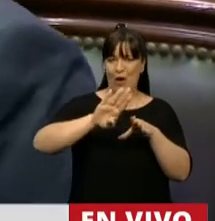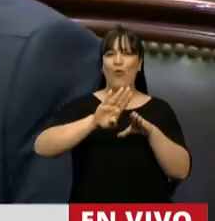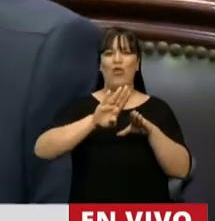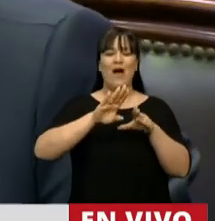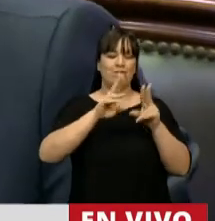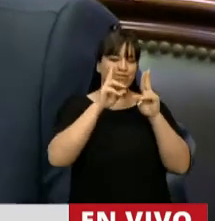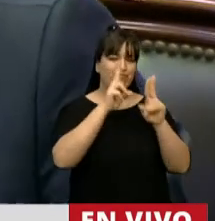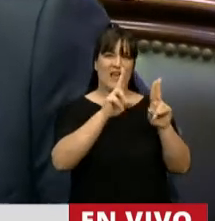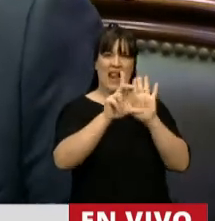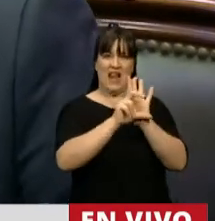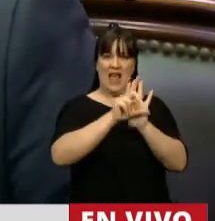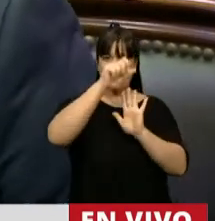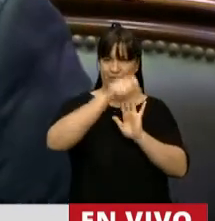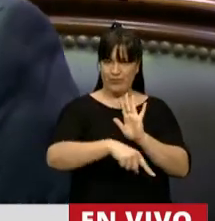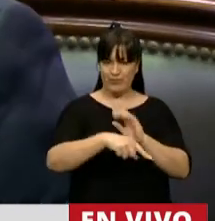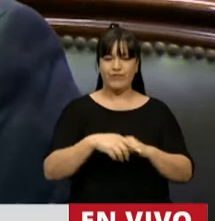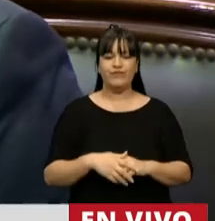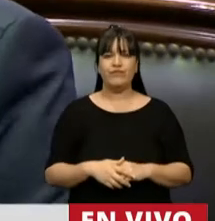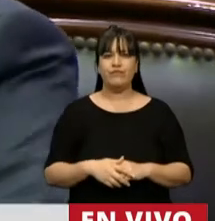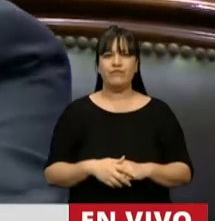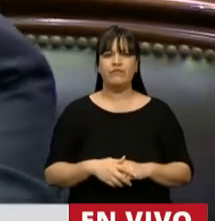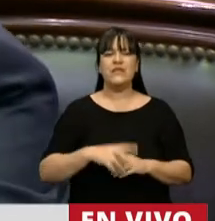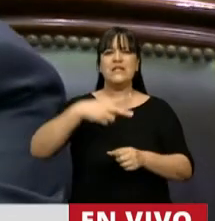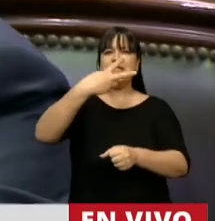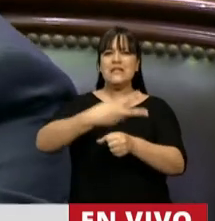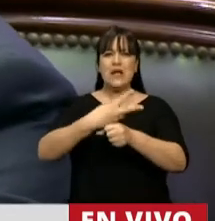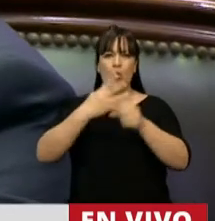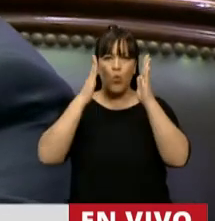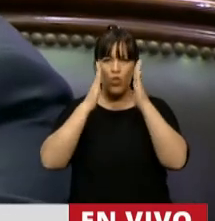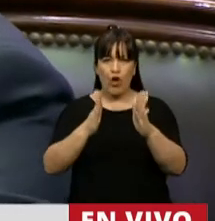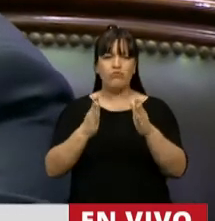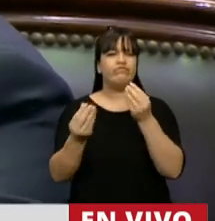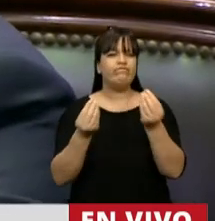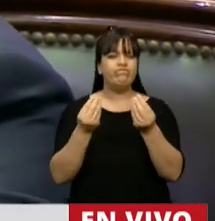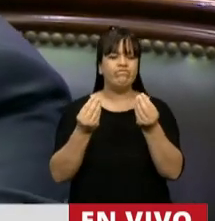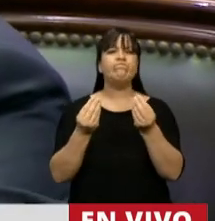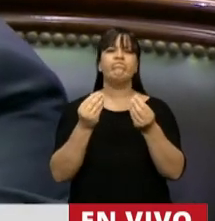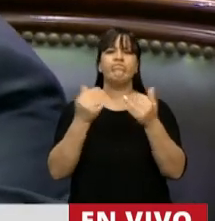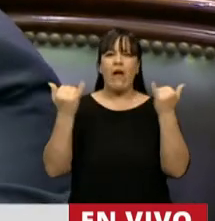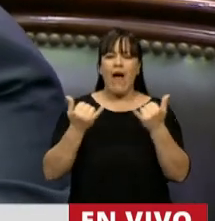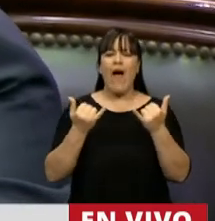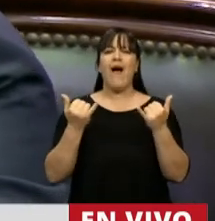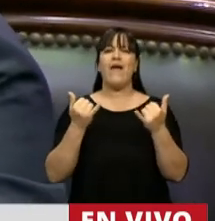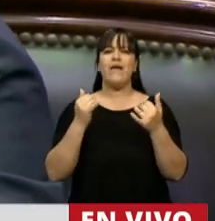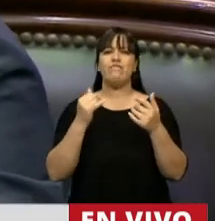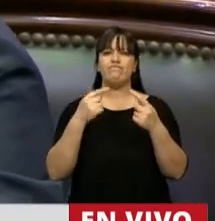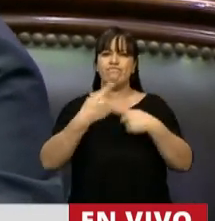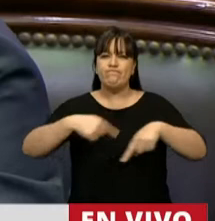local. En segundo lugar, sobre el mensaje y las